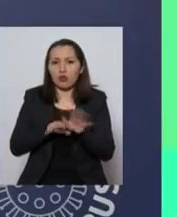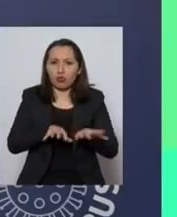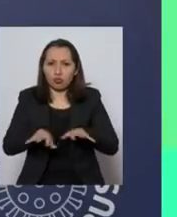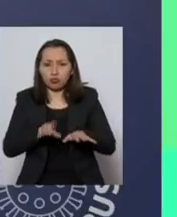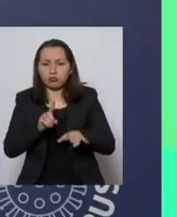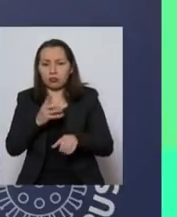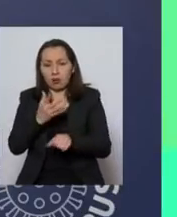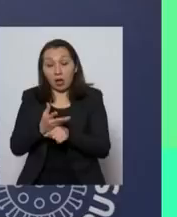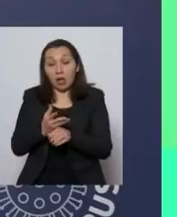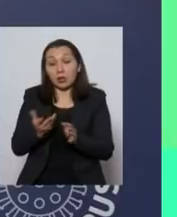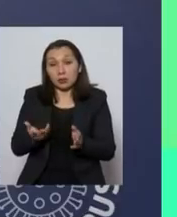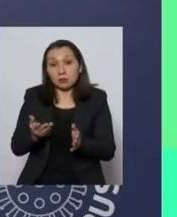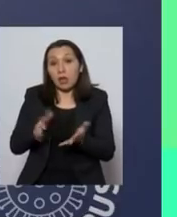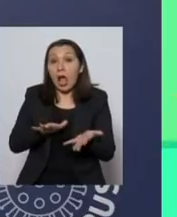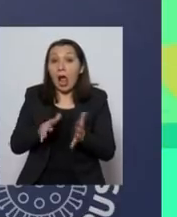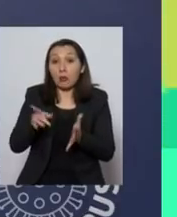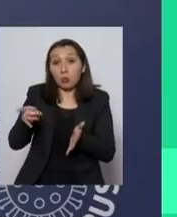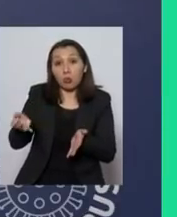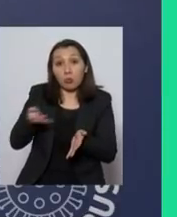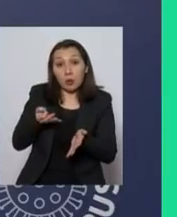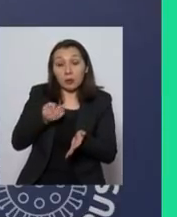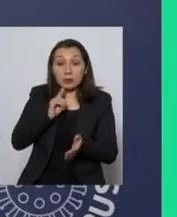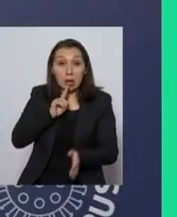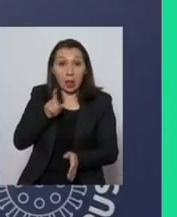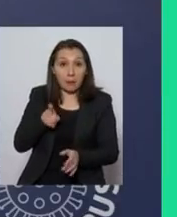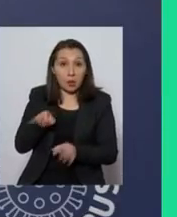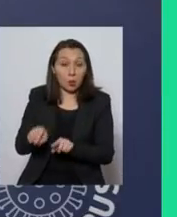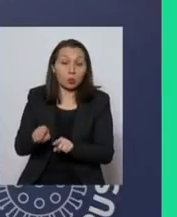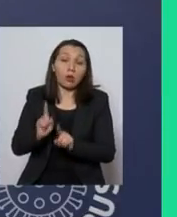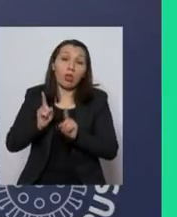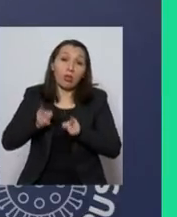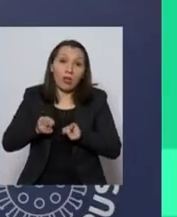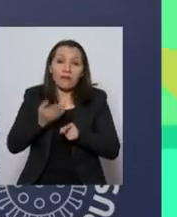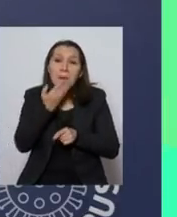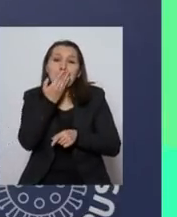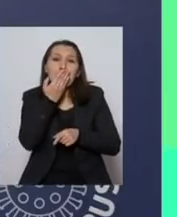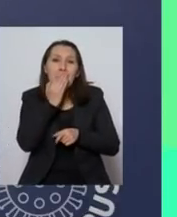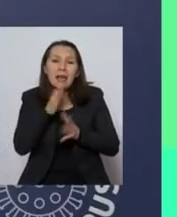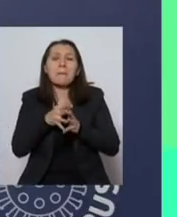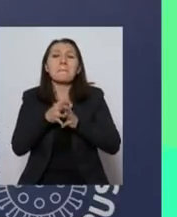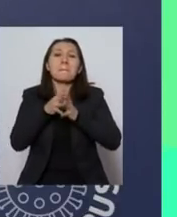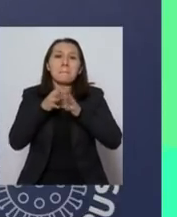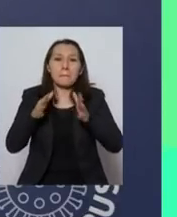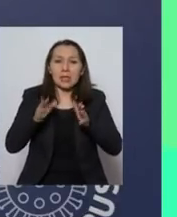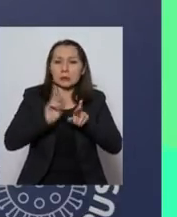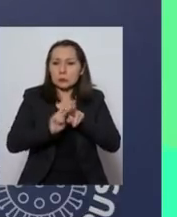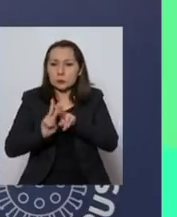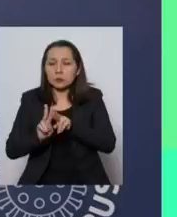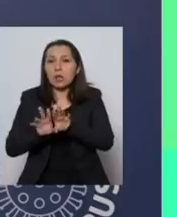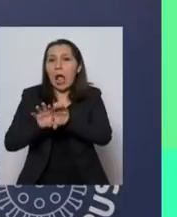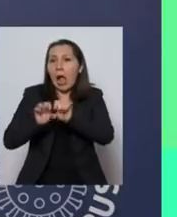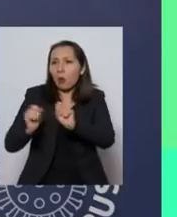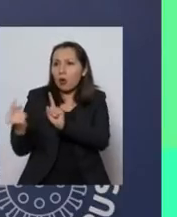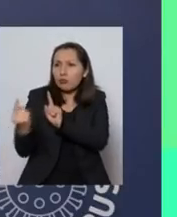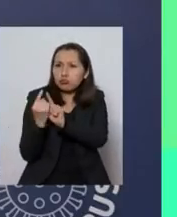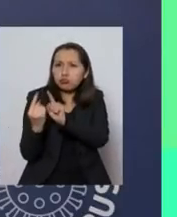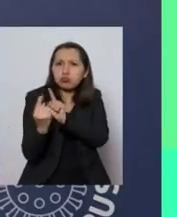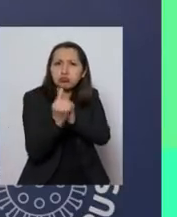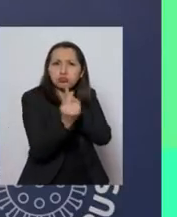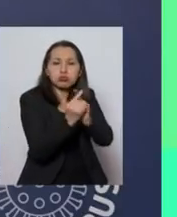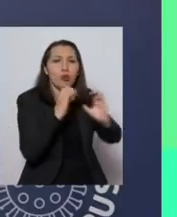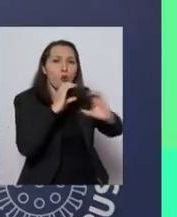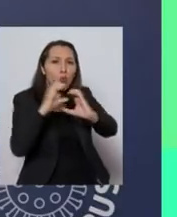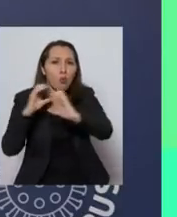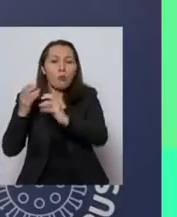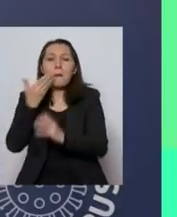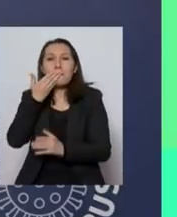recursos, y a lo mejor, como usted sugiere en su pregunta, debemos mejorar aún más la coordinación, como se hizo, por